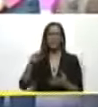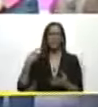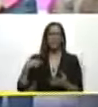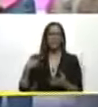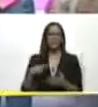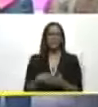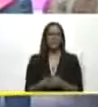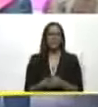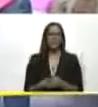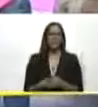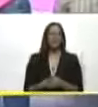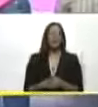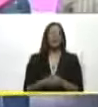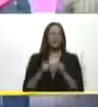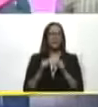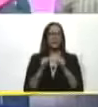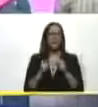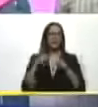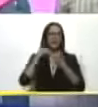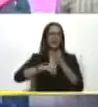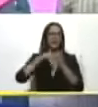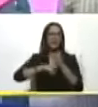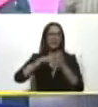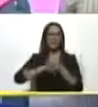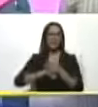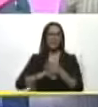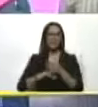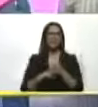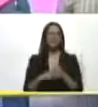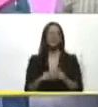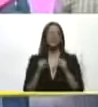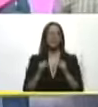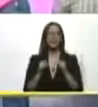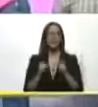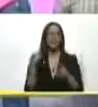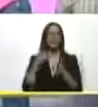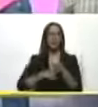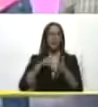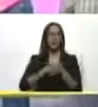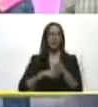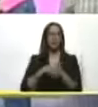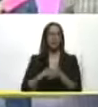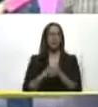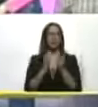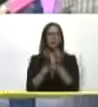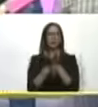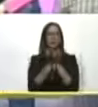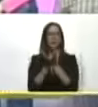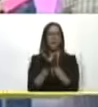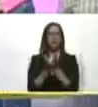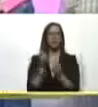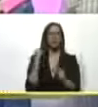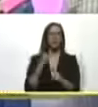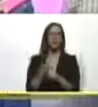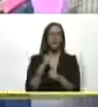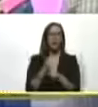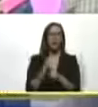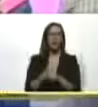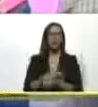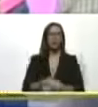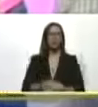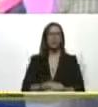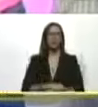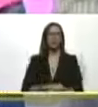tienen por seguir esta lucha por seguir esta lucha estando trabajando